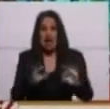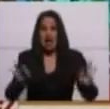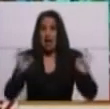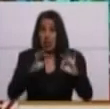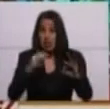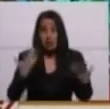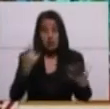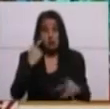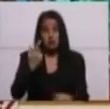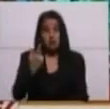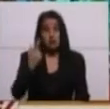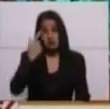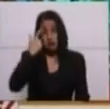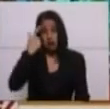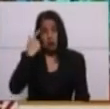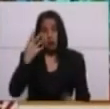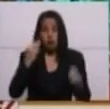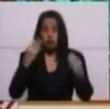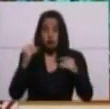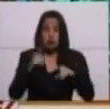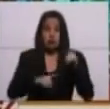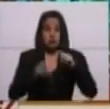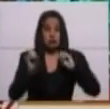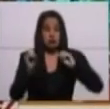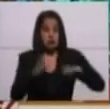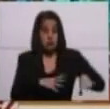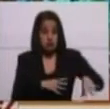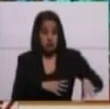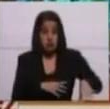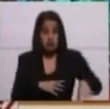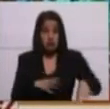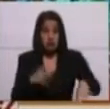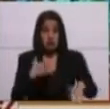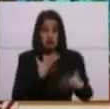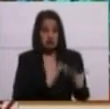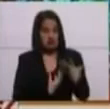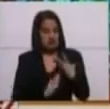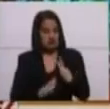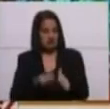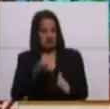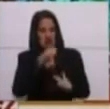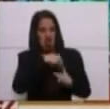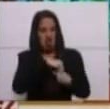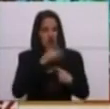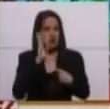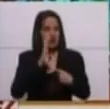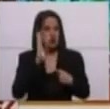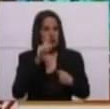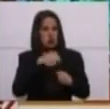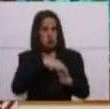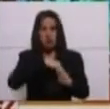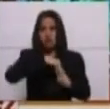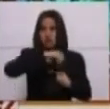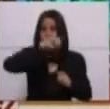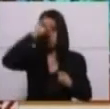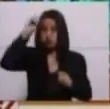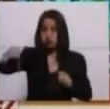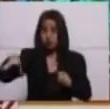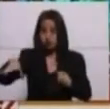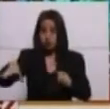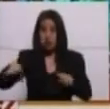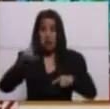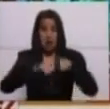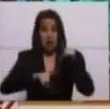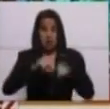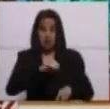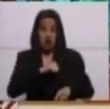muchas cosas. Ojo, de las miserias sobre todo. De las ambiciones personales y de los